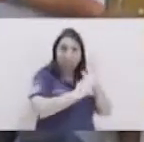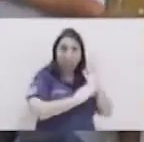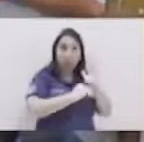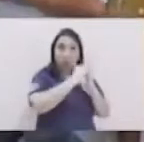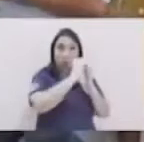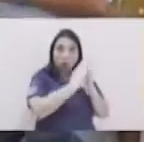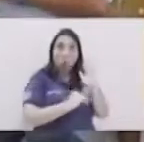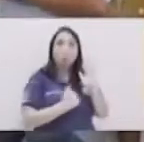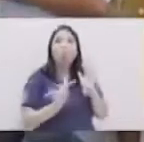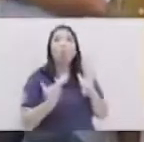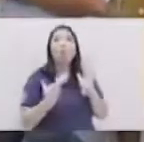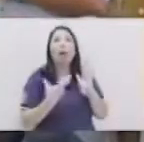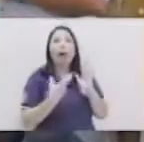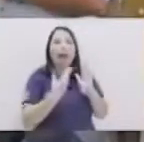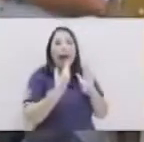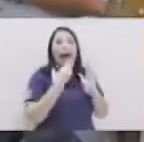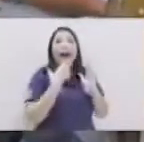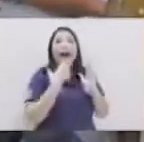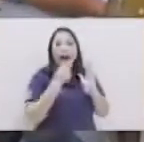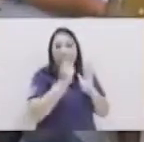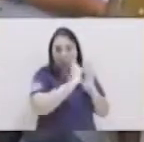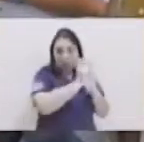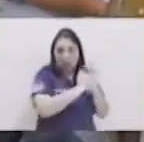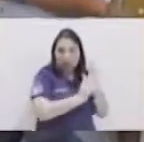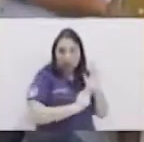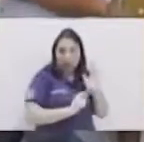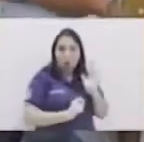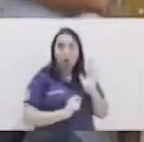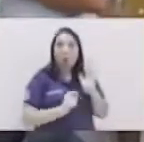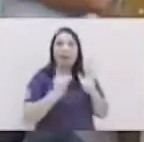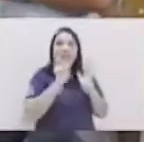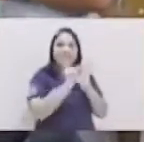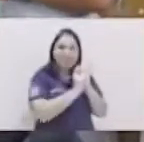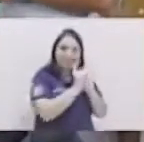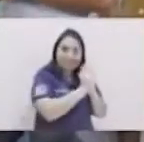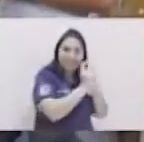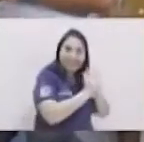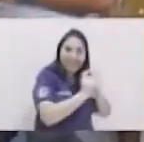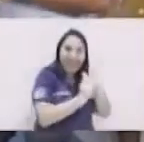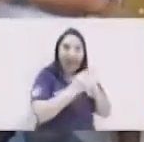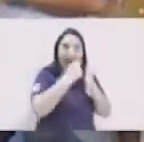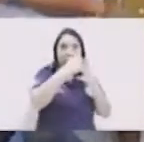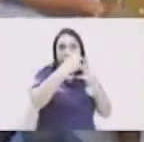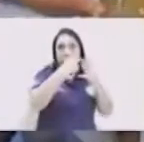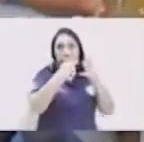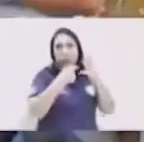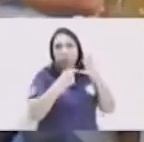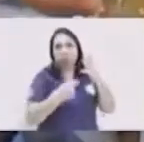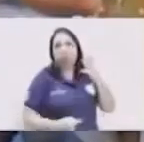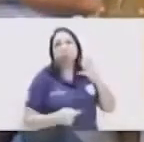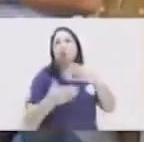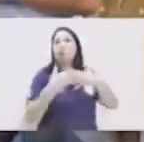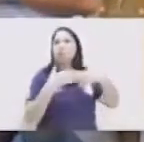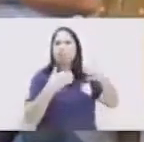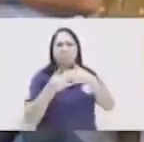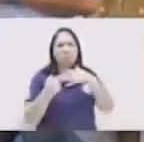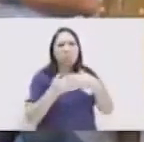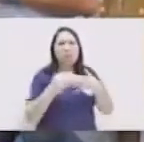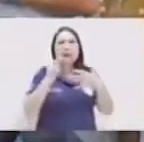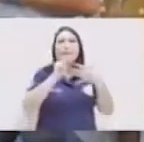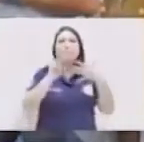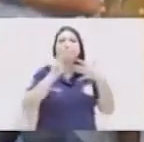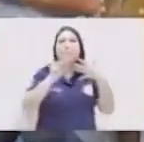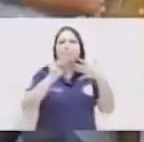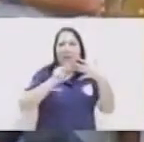la témpera, el crayón de madera, el crayón pastel, el crayón de cera. Entonces, no importa con qué material estemos haciendo